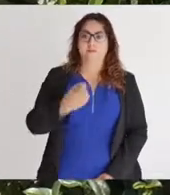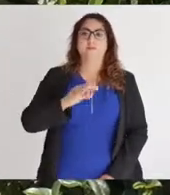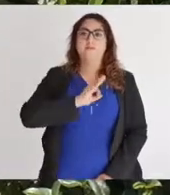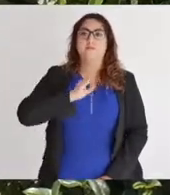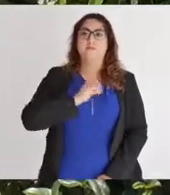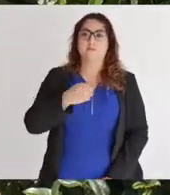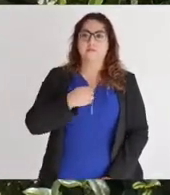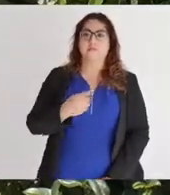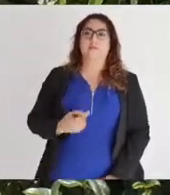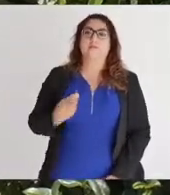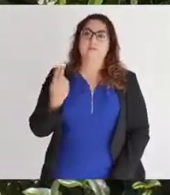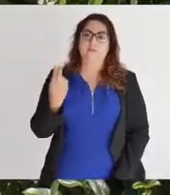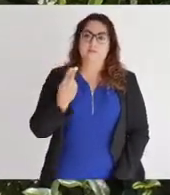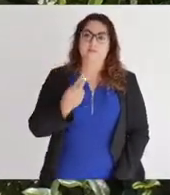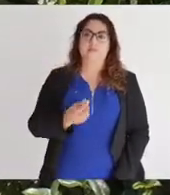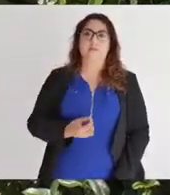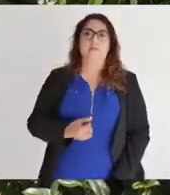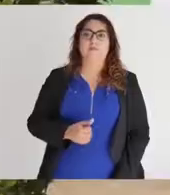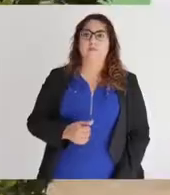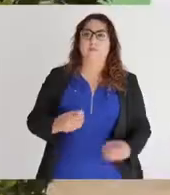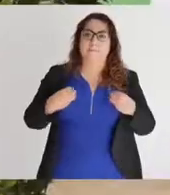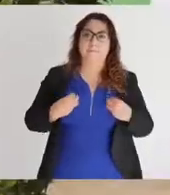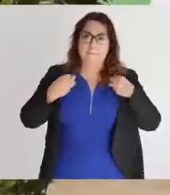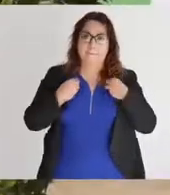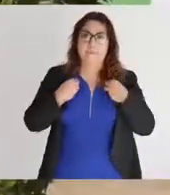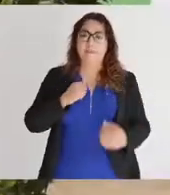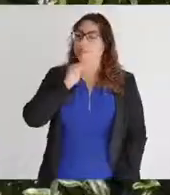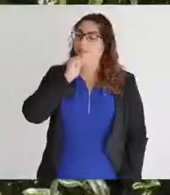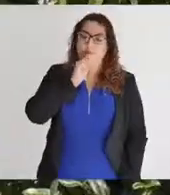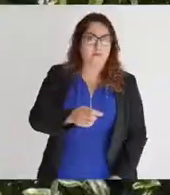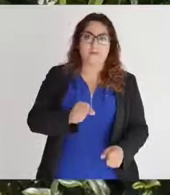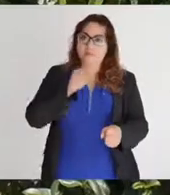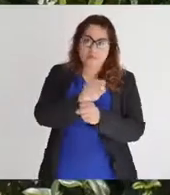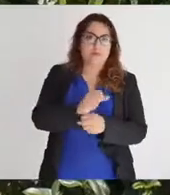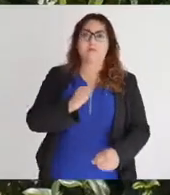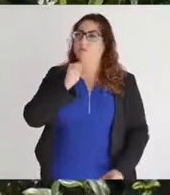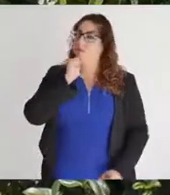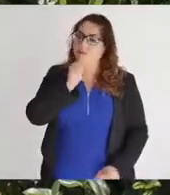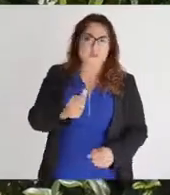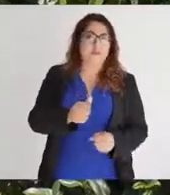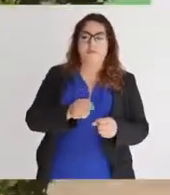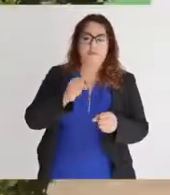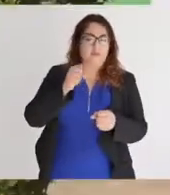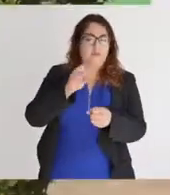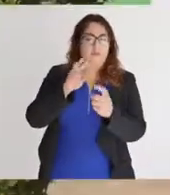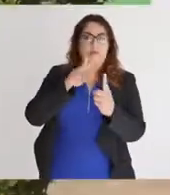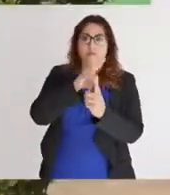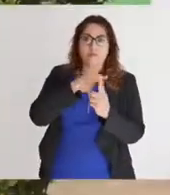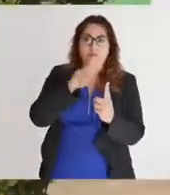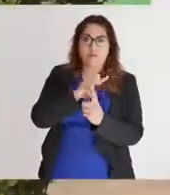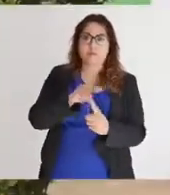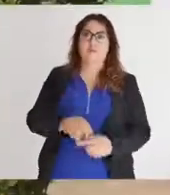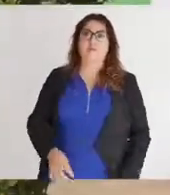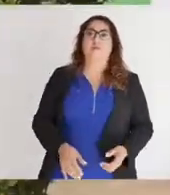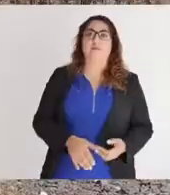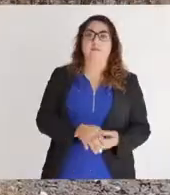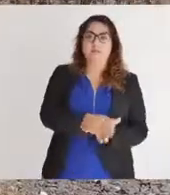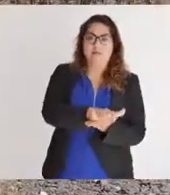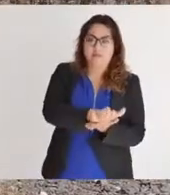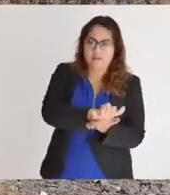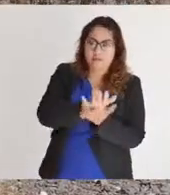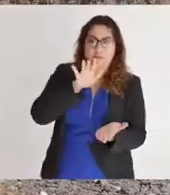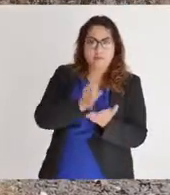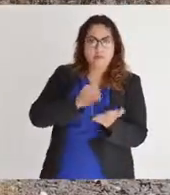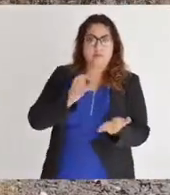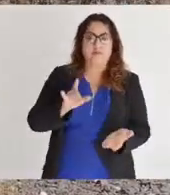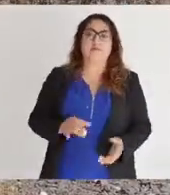Para ser feliz, yo creo que necesito que ya haya una vida sin violencia, sin bullying.